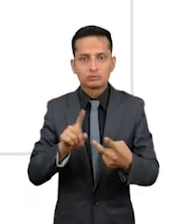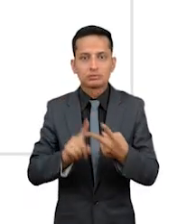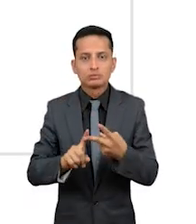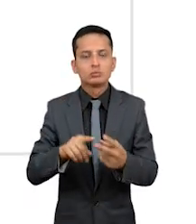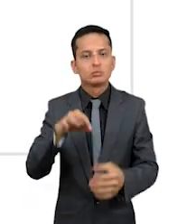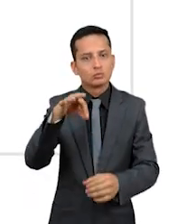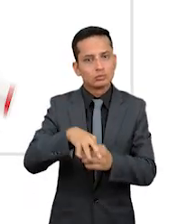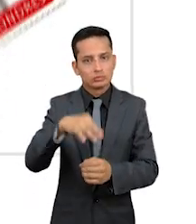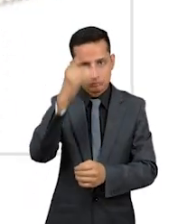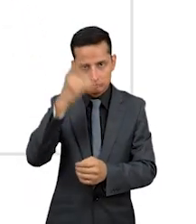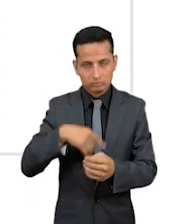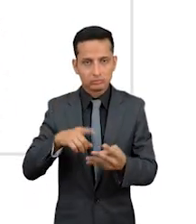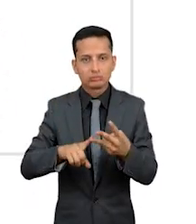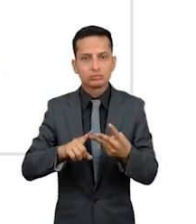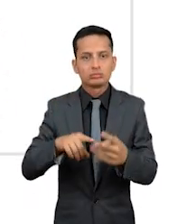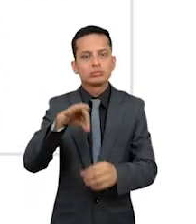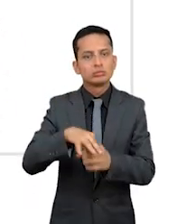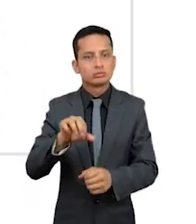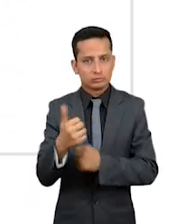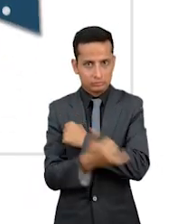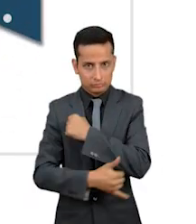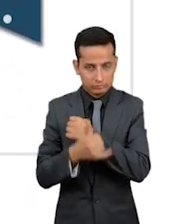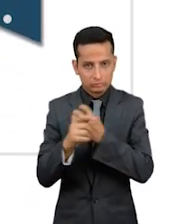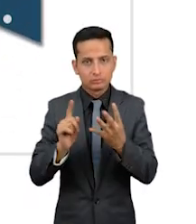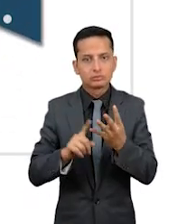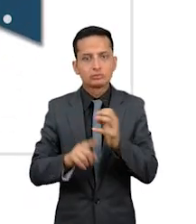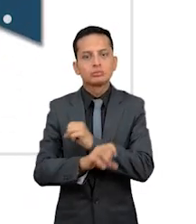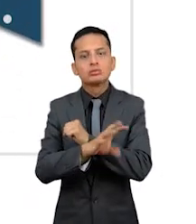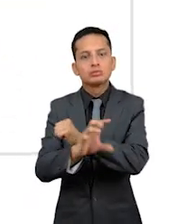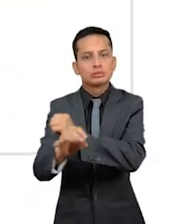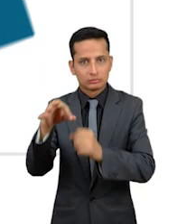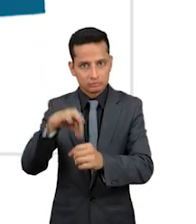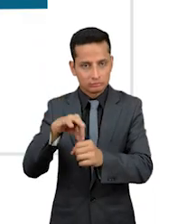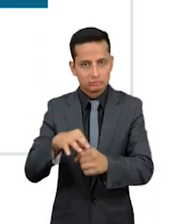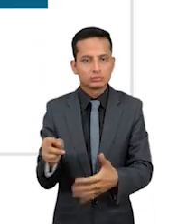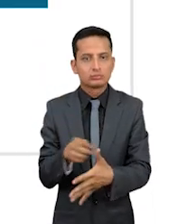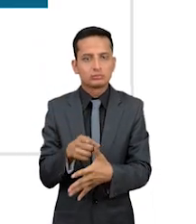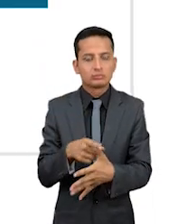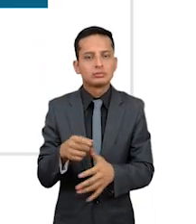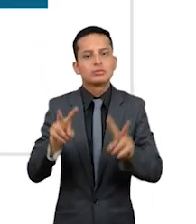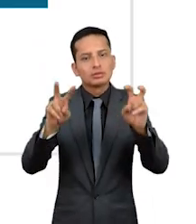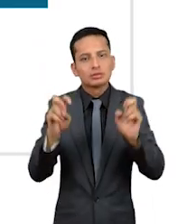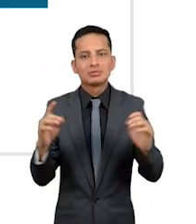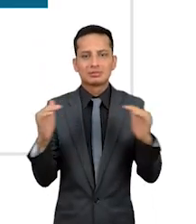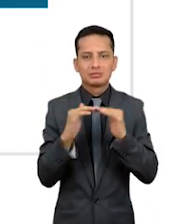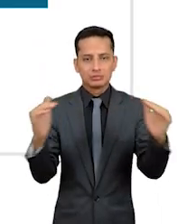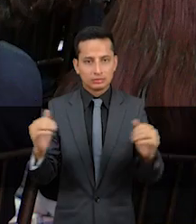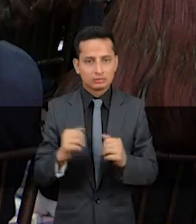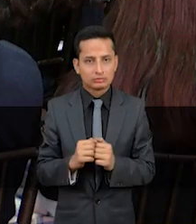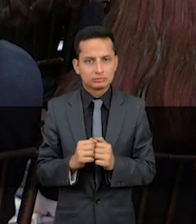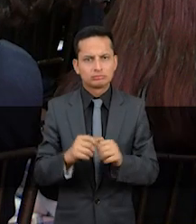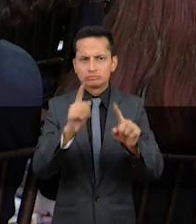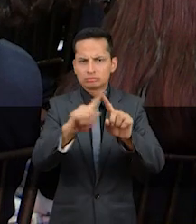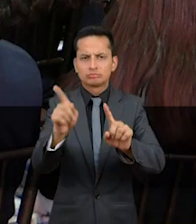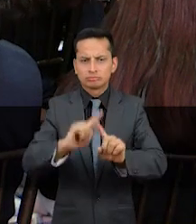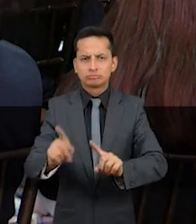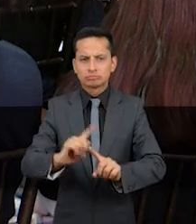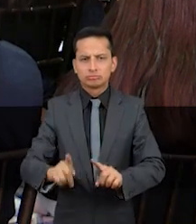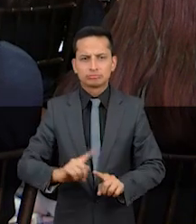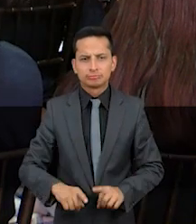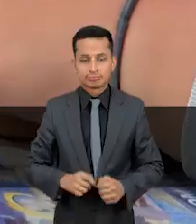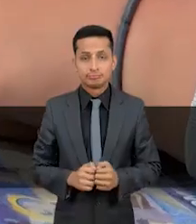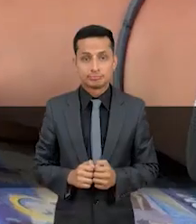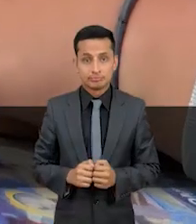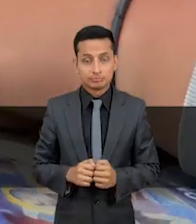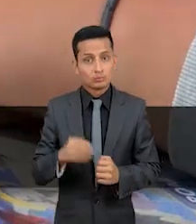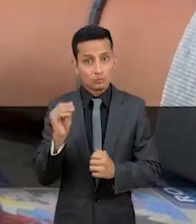voto facultativo, voto en el exterior, control de la propaganda electoral, mecanismos de democracia directa, entre otros temas